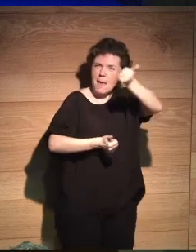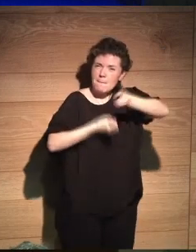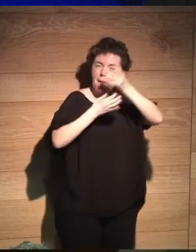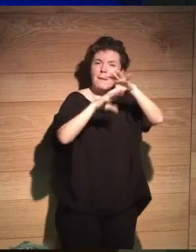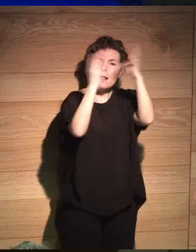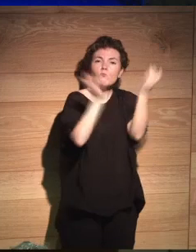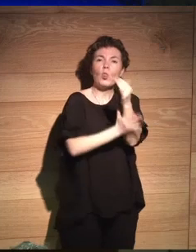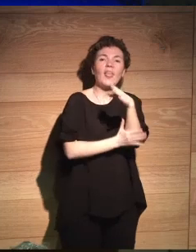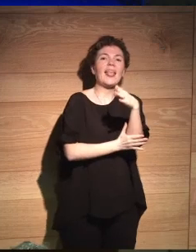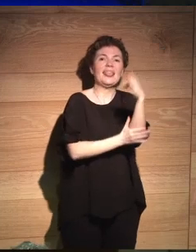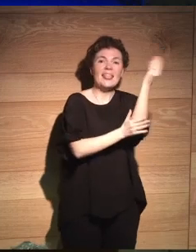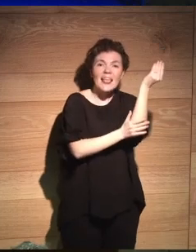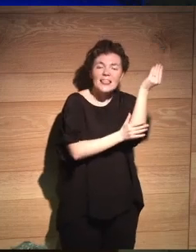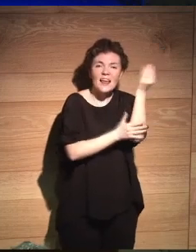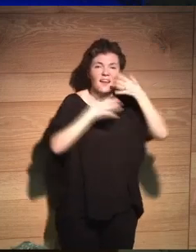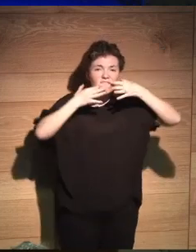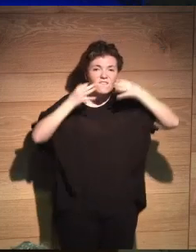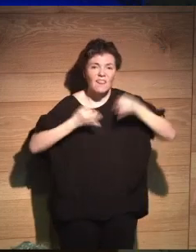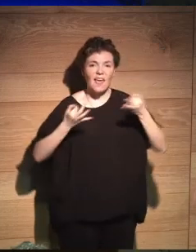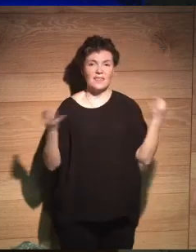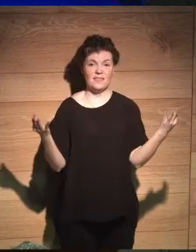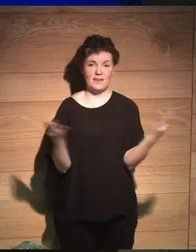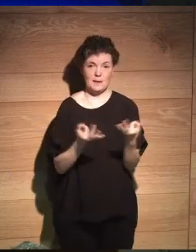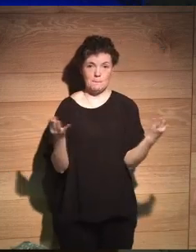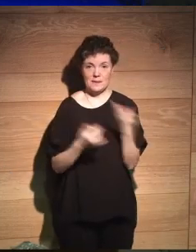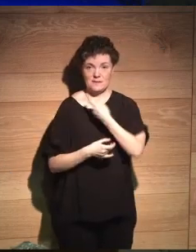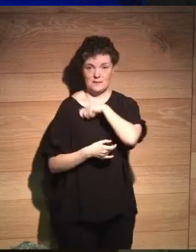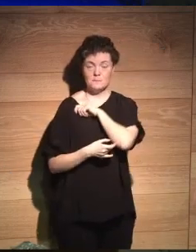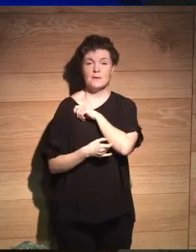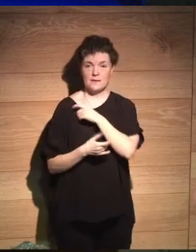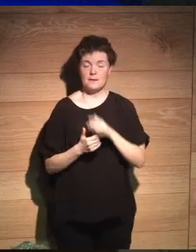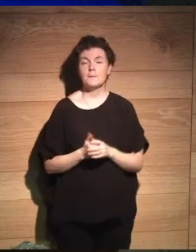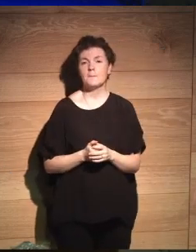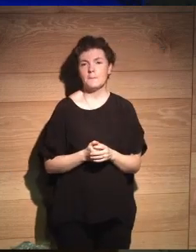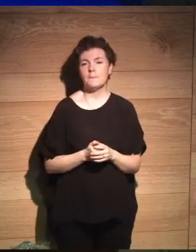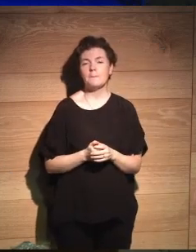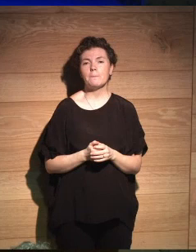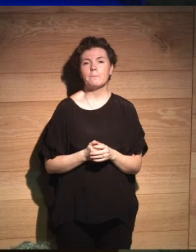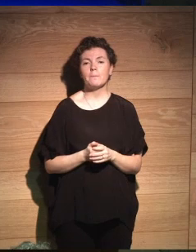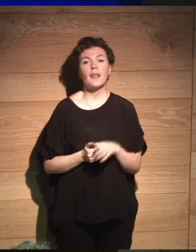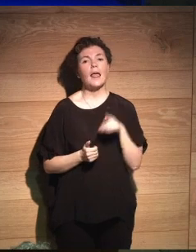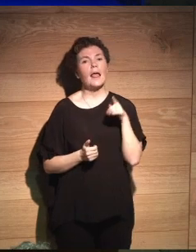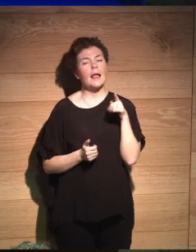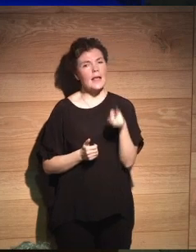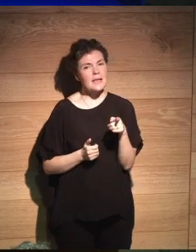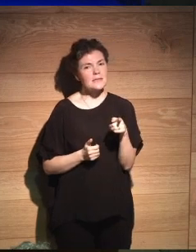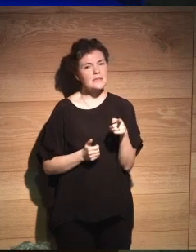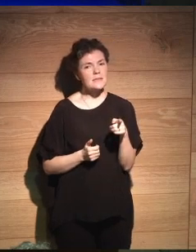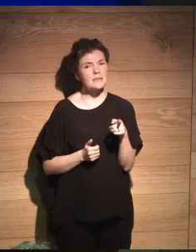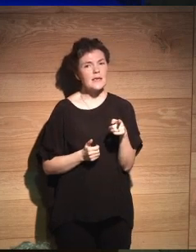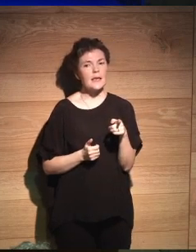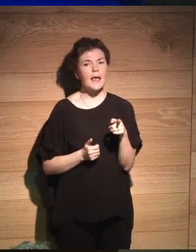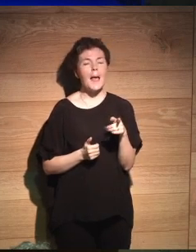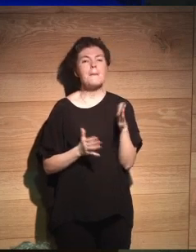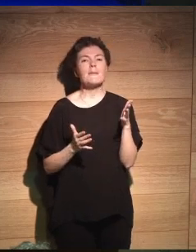mundo comprendiese lo que de verdad estaba pasando en España. Elia, sin embargo,